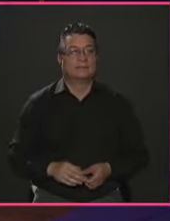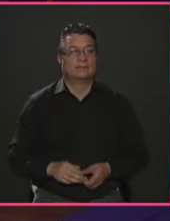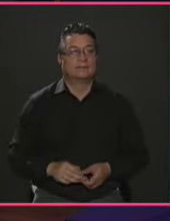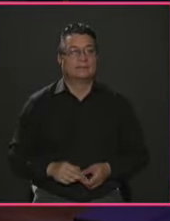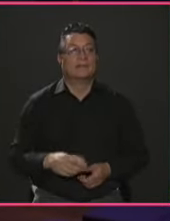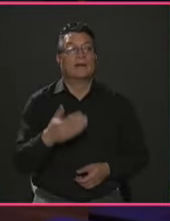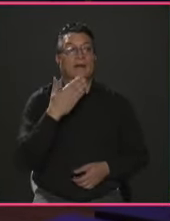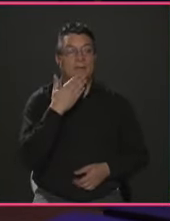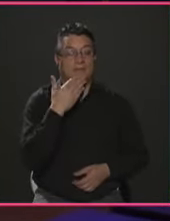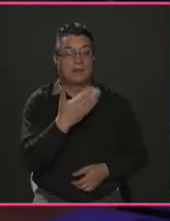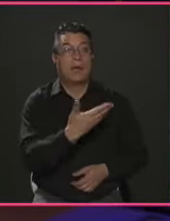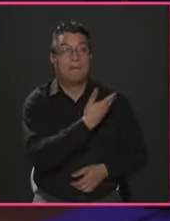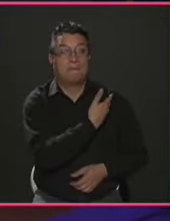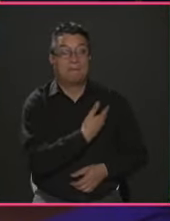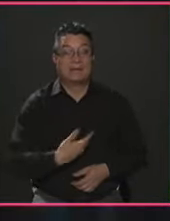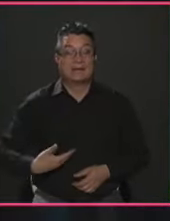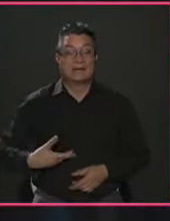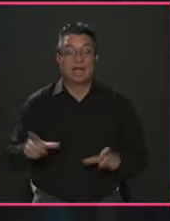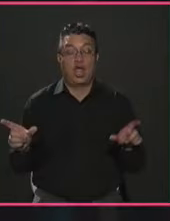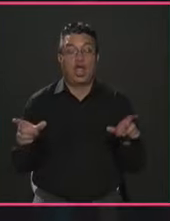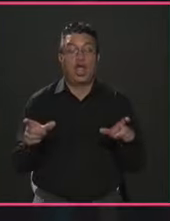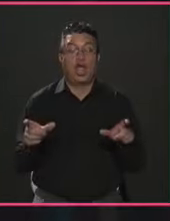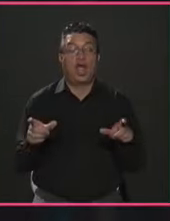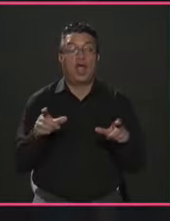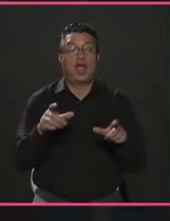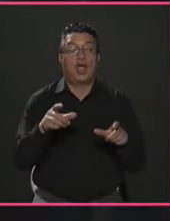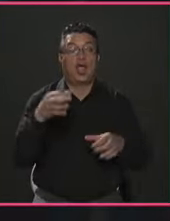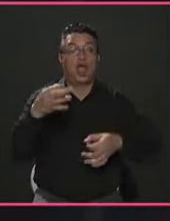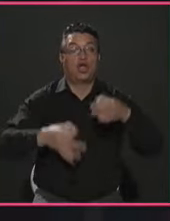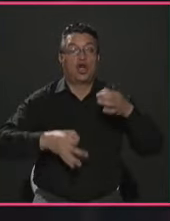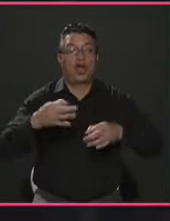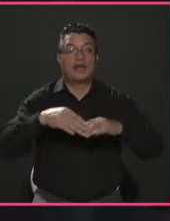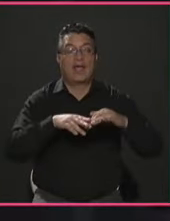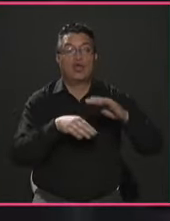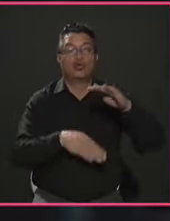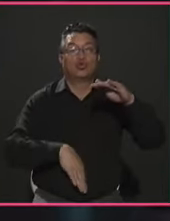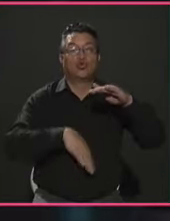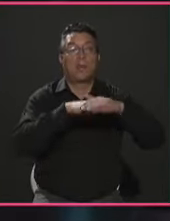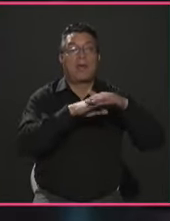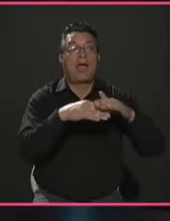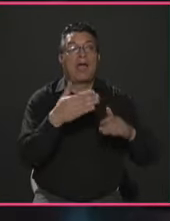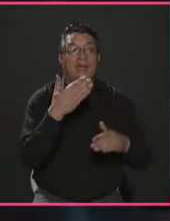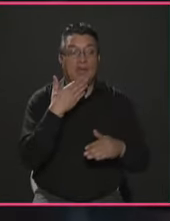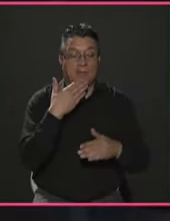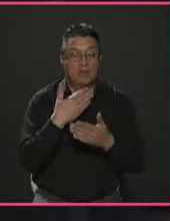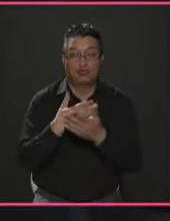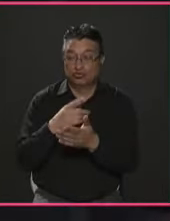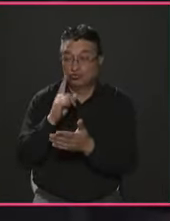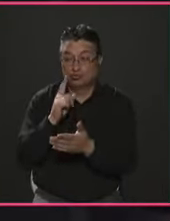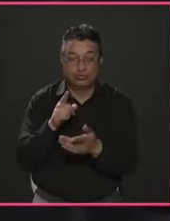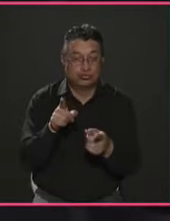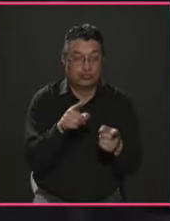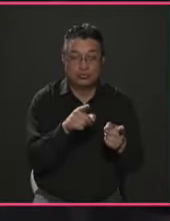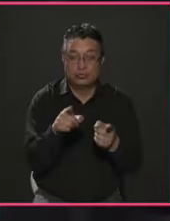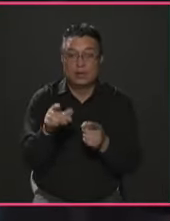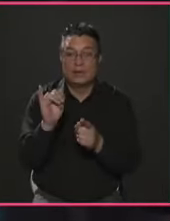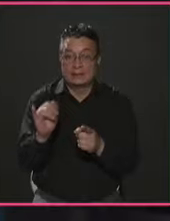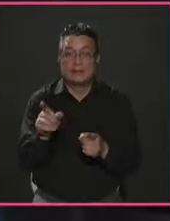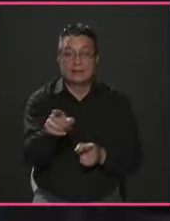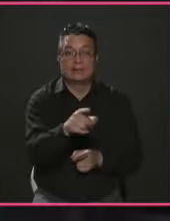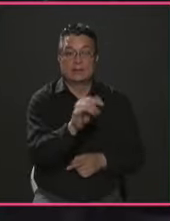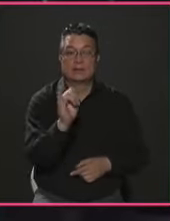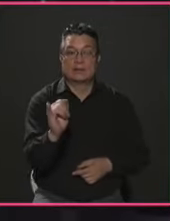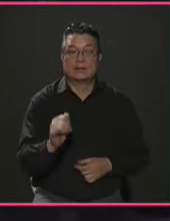bueno está el presidente de la de la Corte Suprema por favor también un aplauso para Ricardo blanco está en este lugar entiendo un aplauso para él